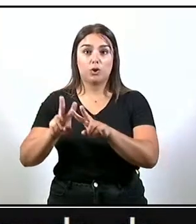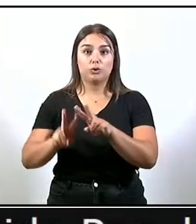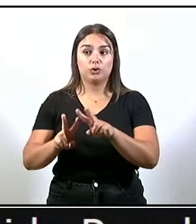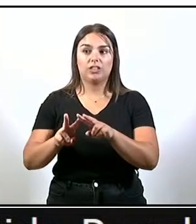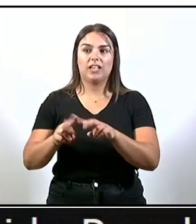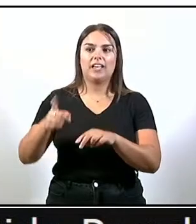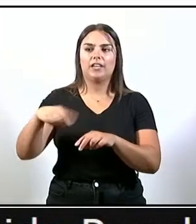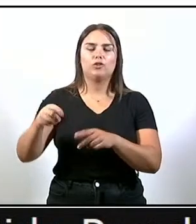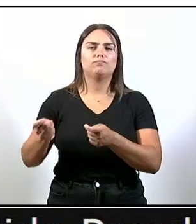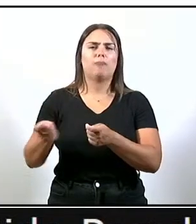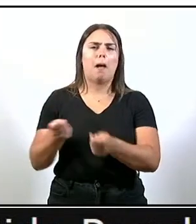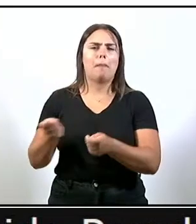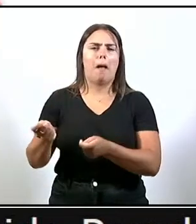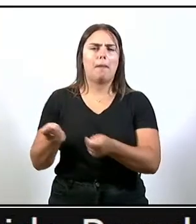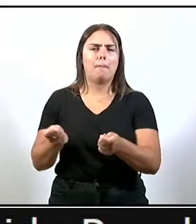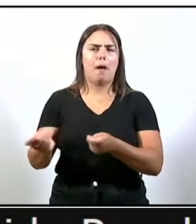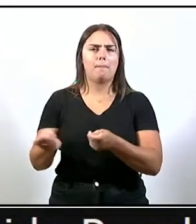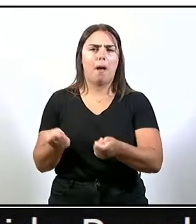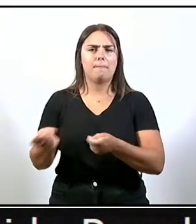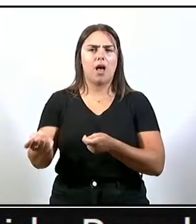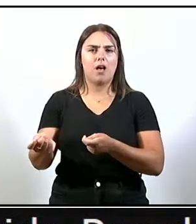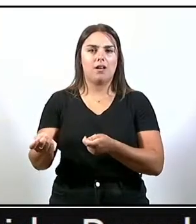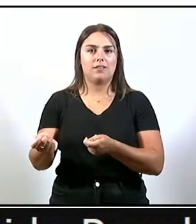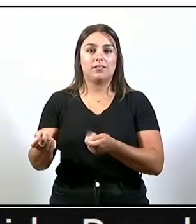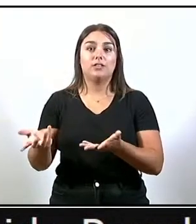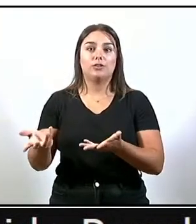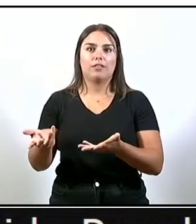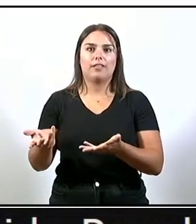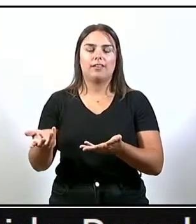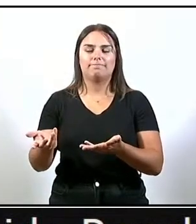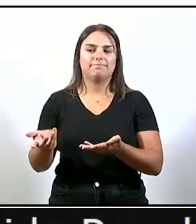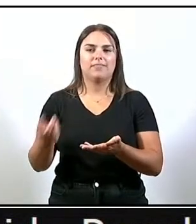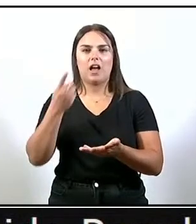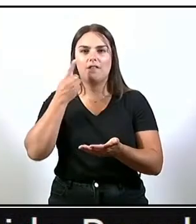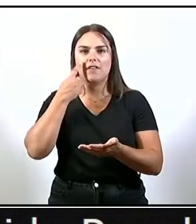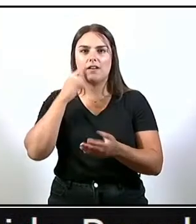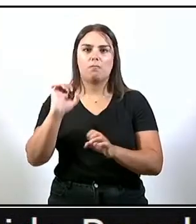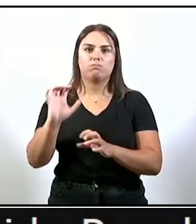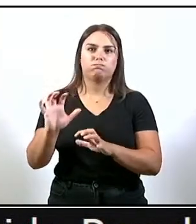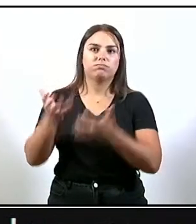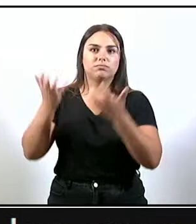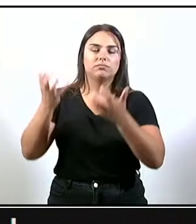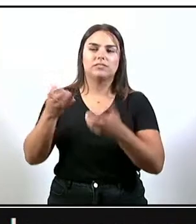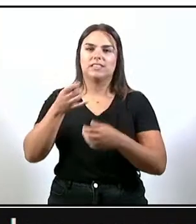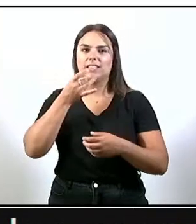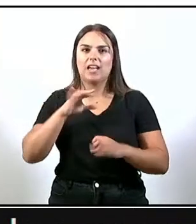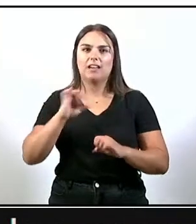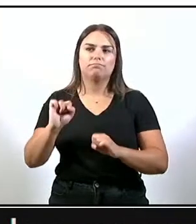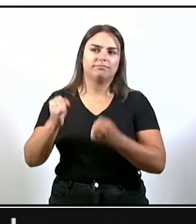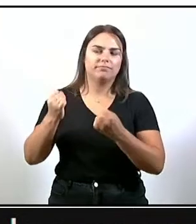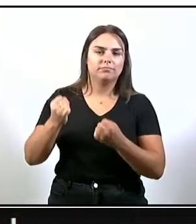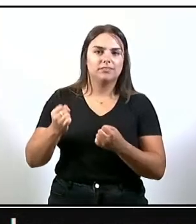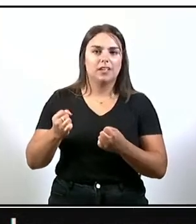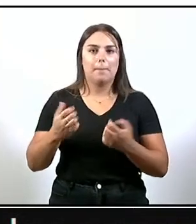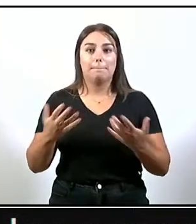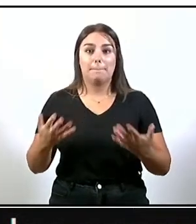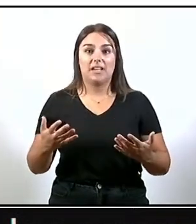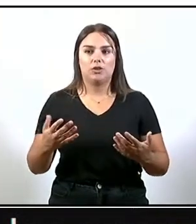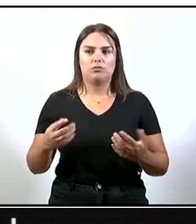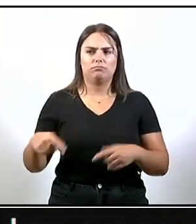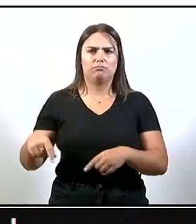ajedrez y los peones los tiene aquí. Están jugando una partida de ajedrez entre ellos, pero los peones